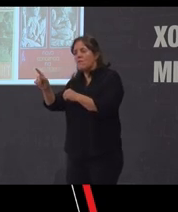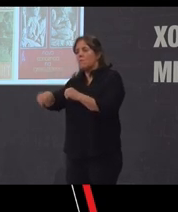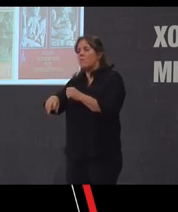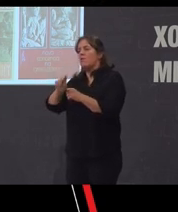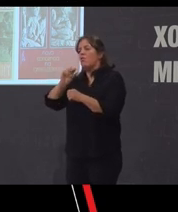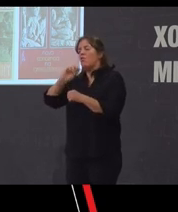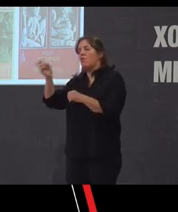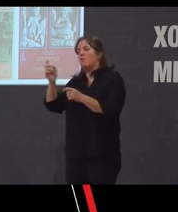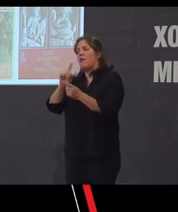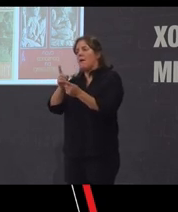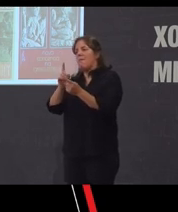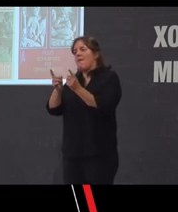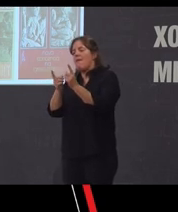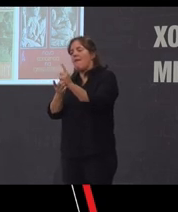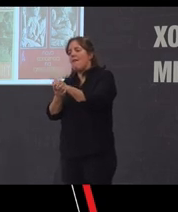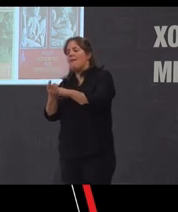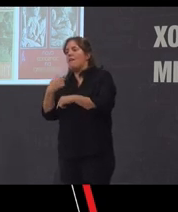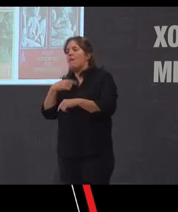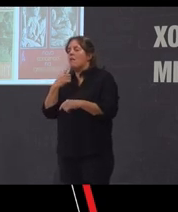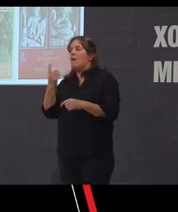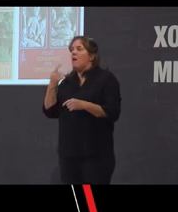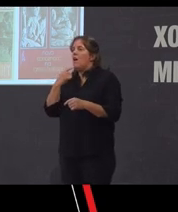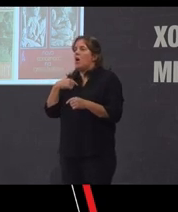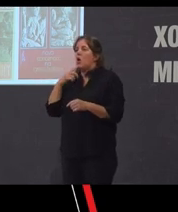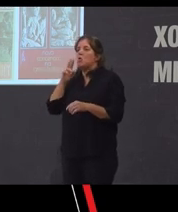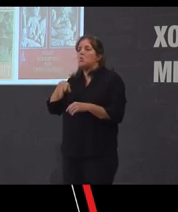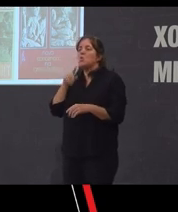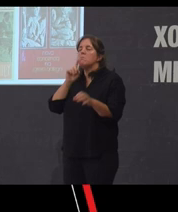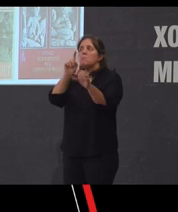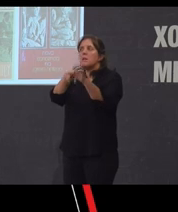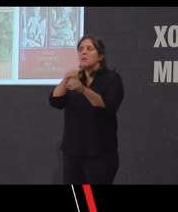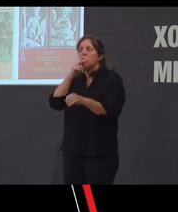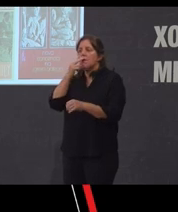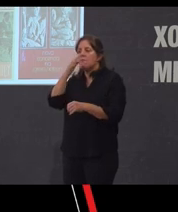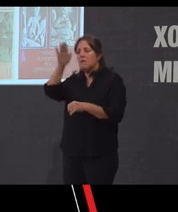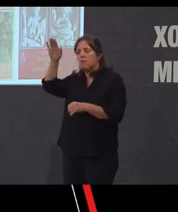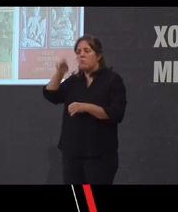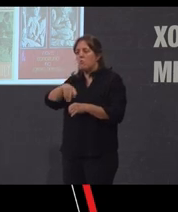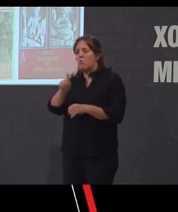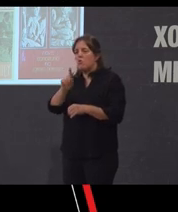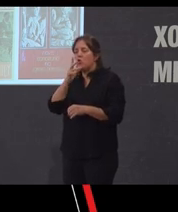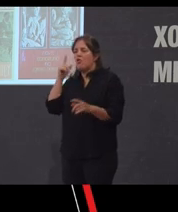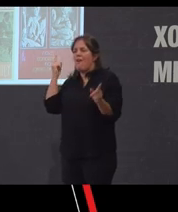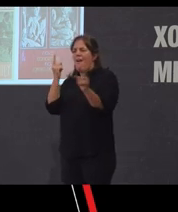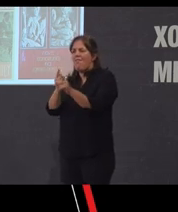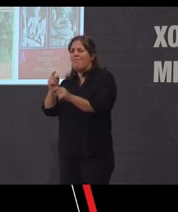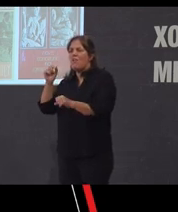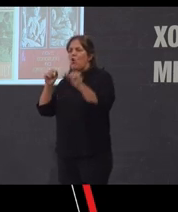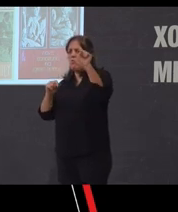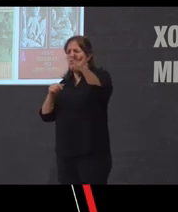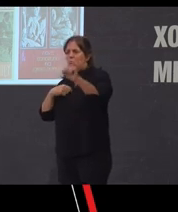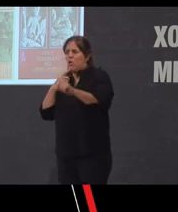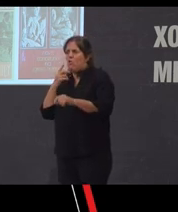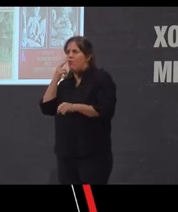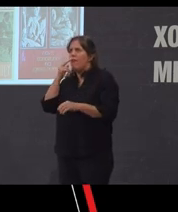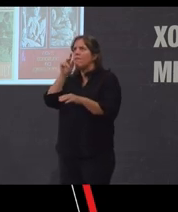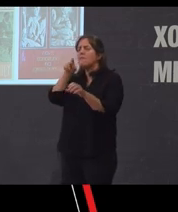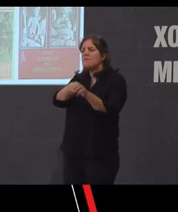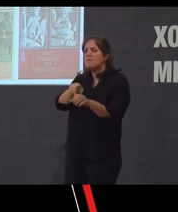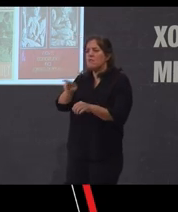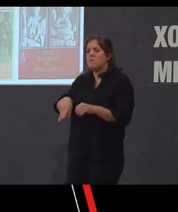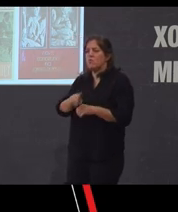lle quedou outra que ir cambiando e dicir, non, nunca fomos fascistas, non? Nos fomos anticomunistas, pero fascistas non fomos. Bueno, iso